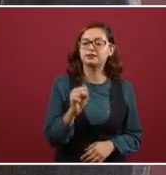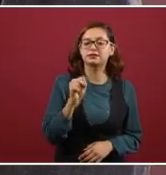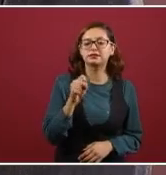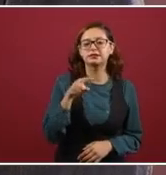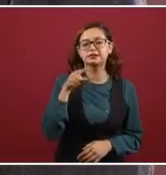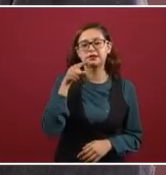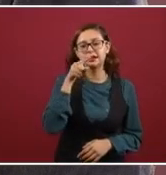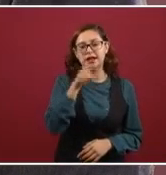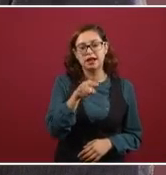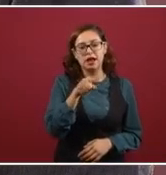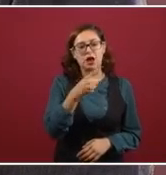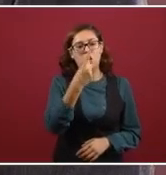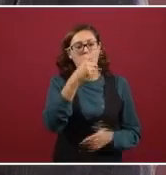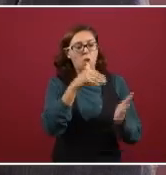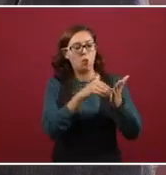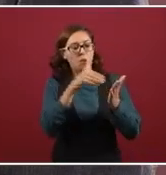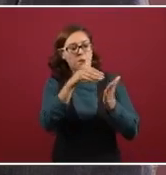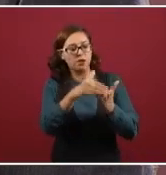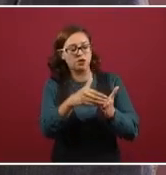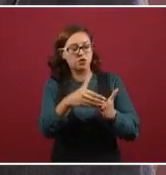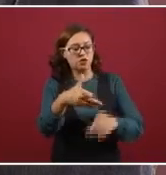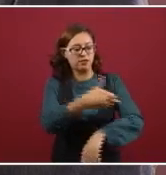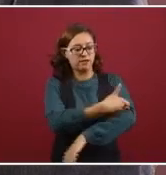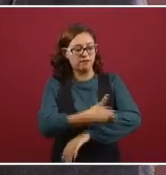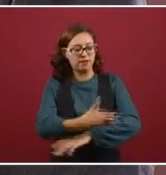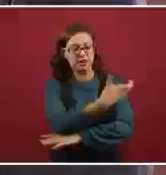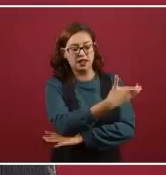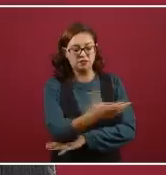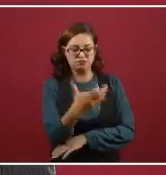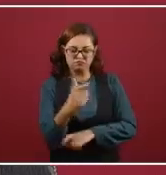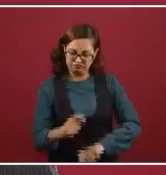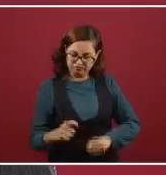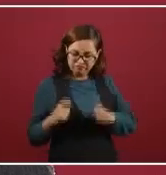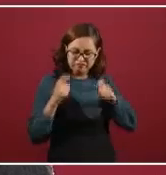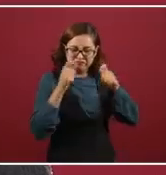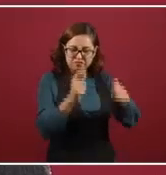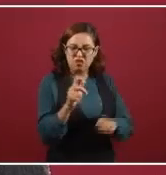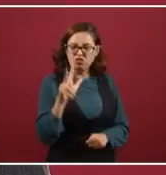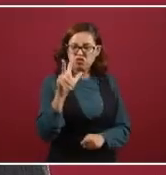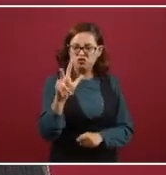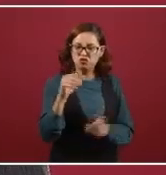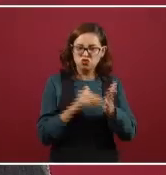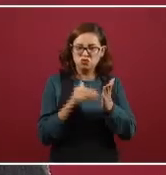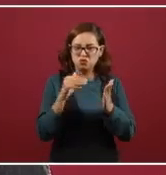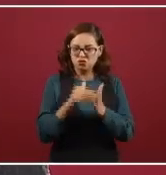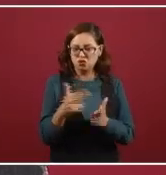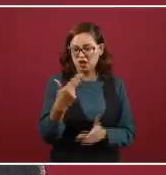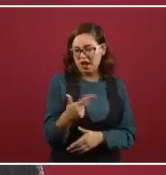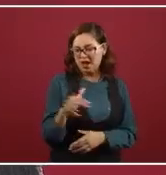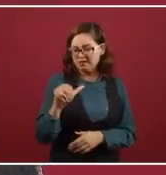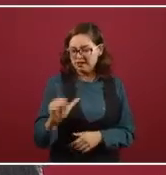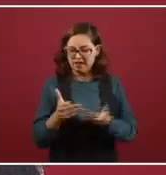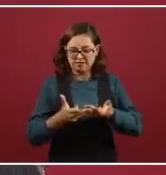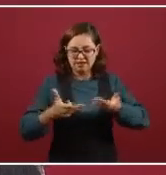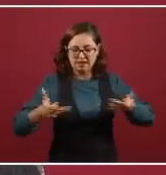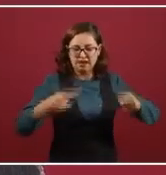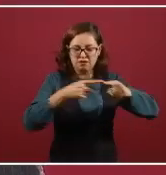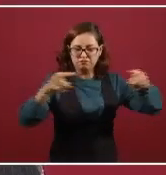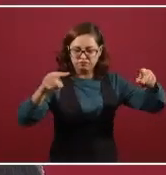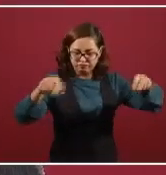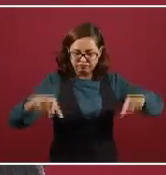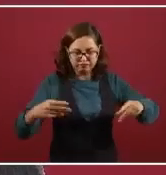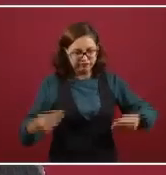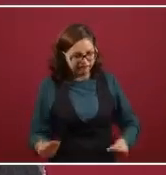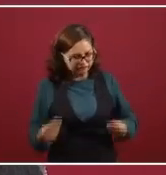a 1 millón de familias campesinas, 18 millones de hectáreas, fue el reparto